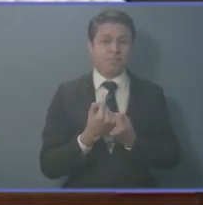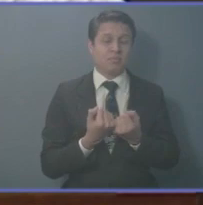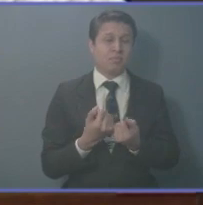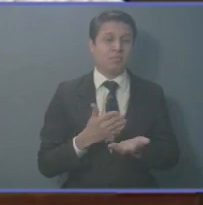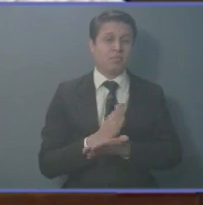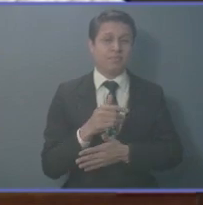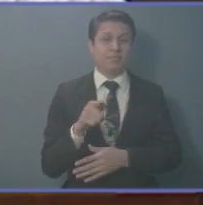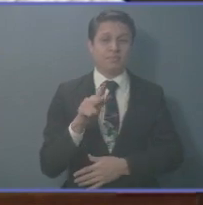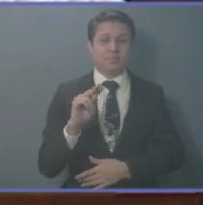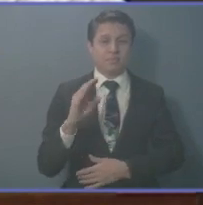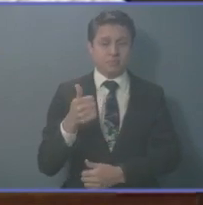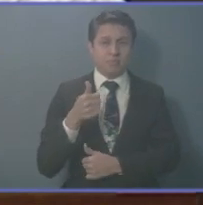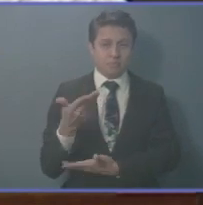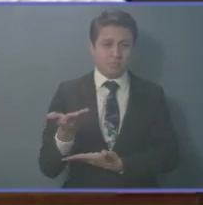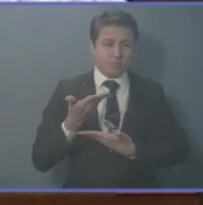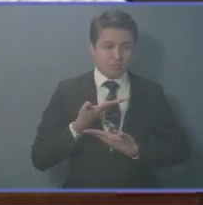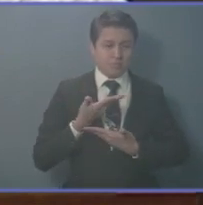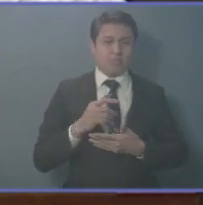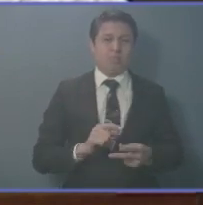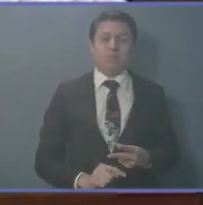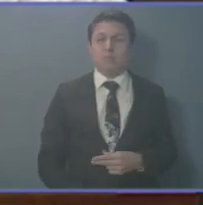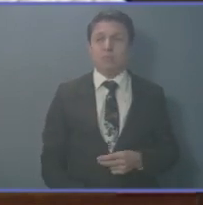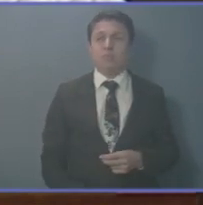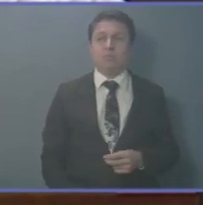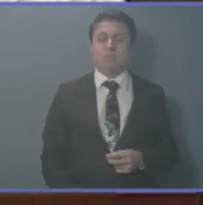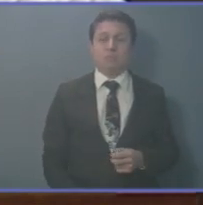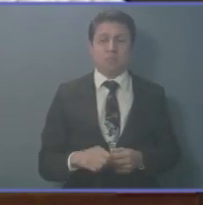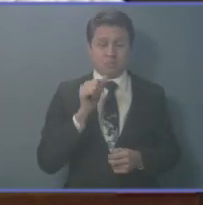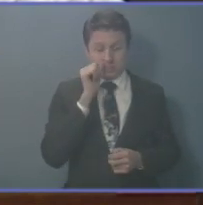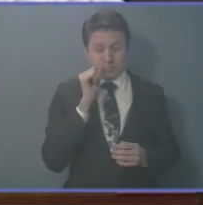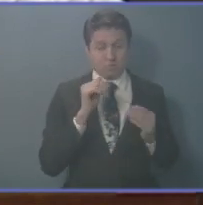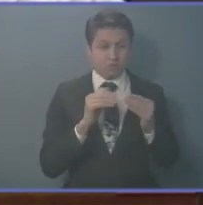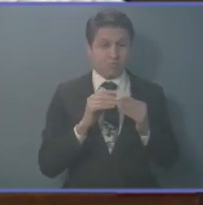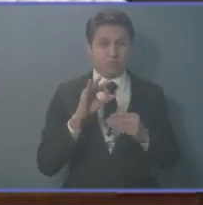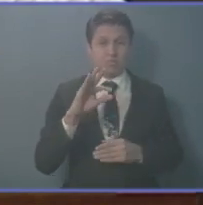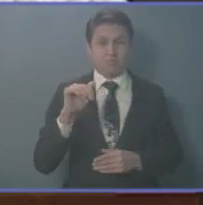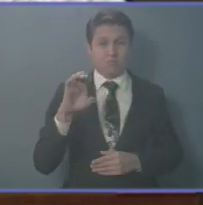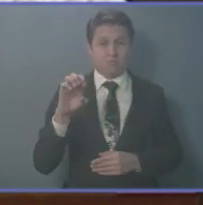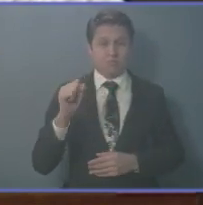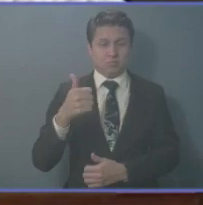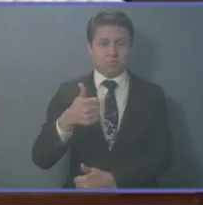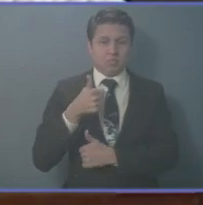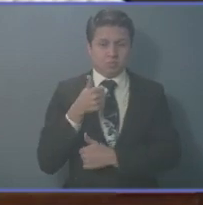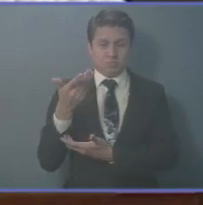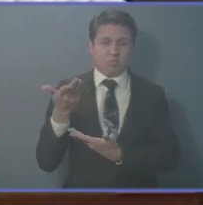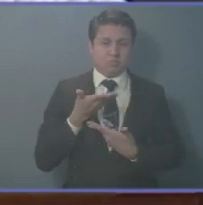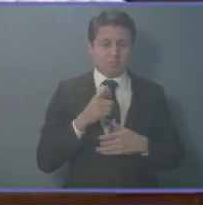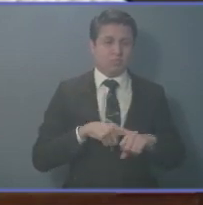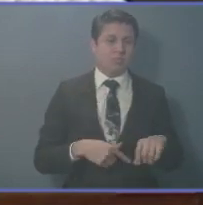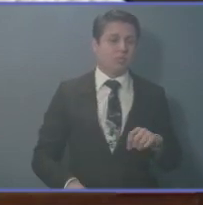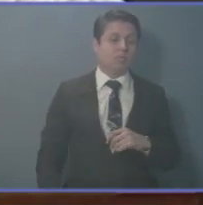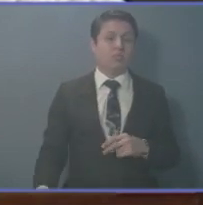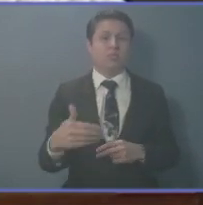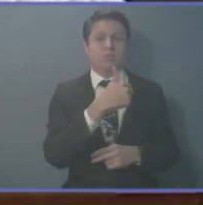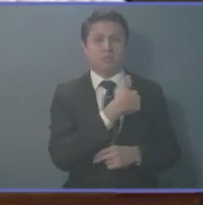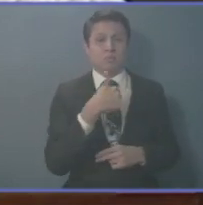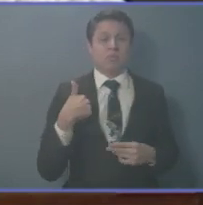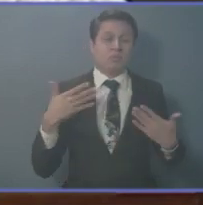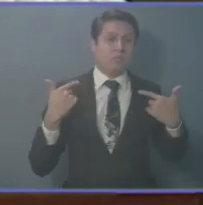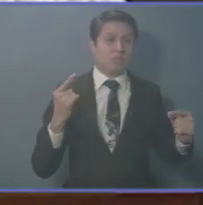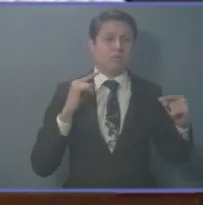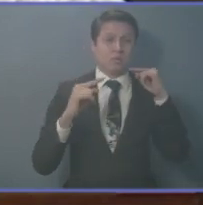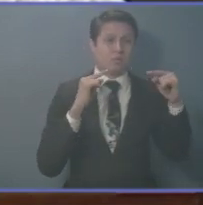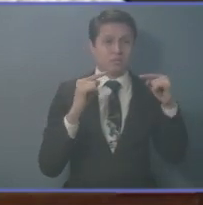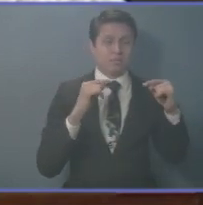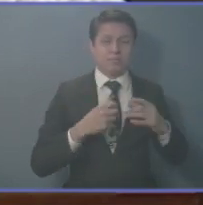Nacional Civil, quien podrá apoyarse de la Fuerza Armada. Facultad normativa del Ministerio de Salud y especialidad de la